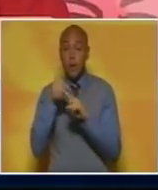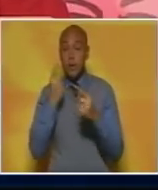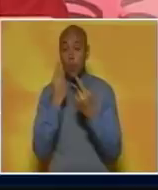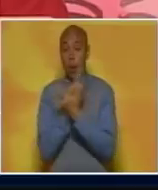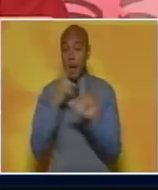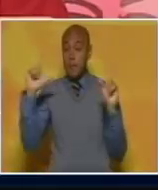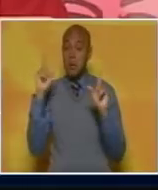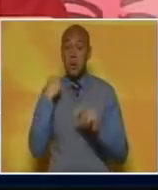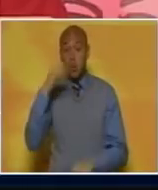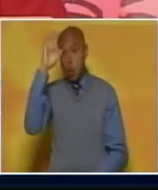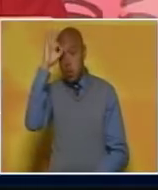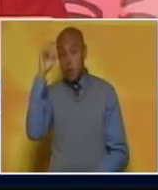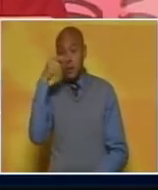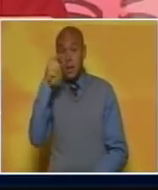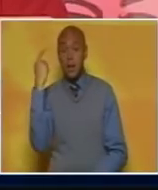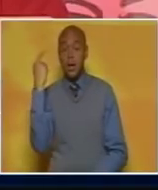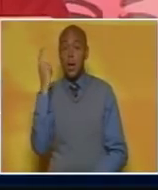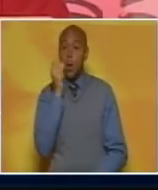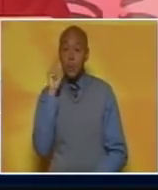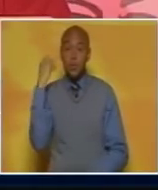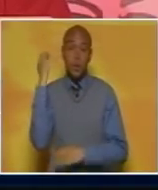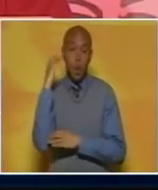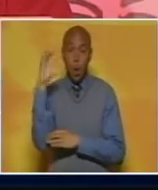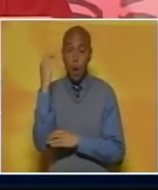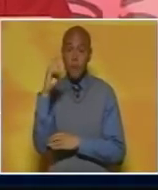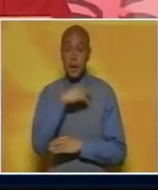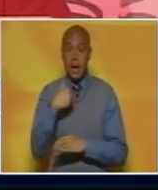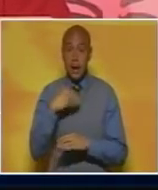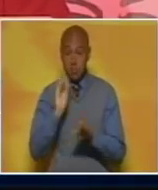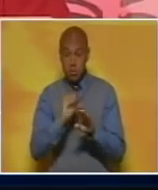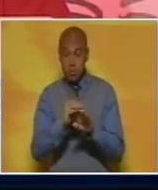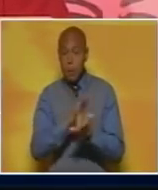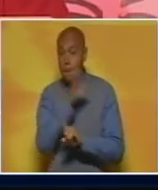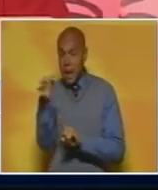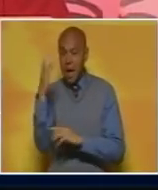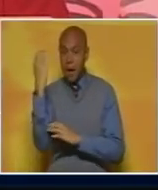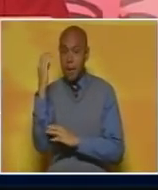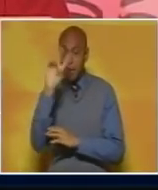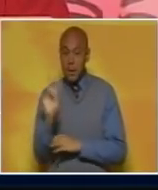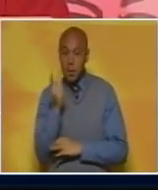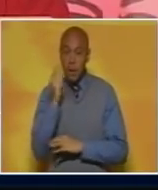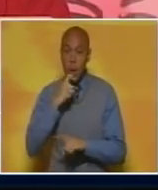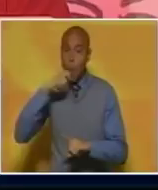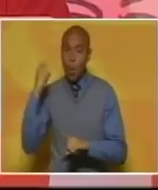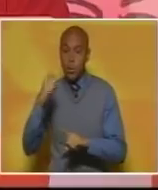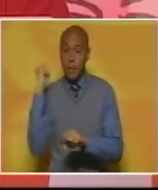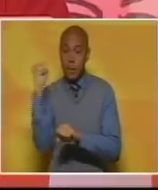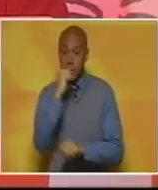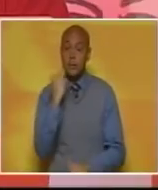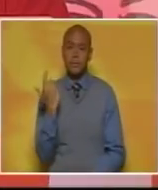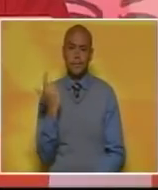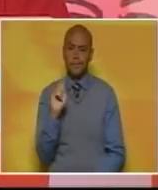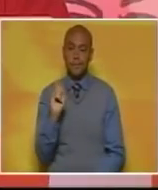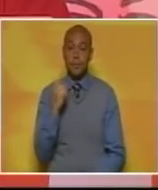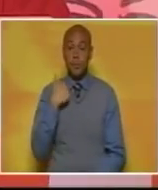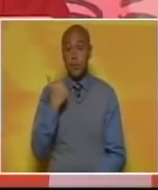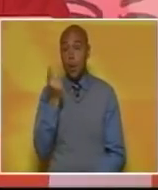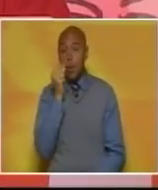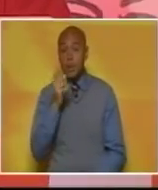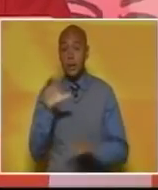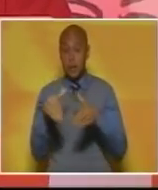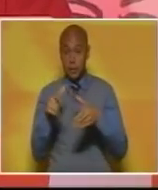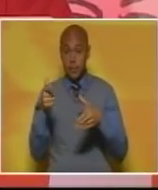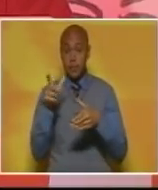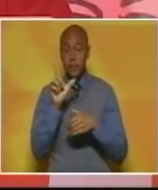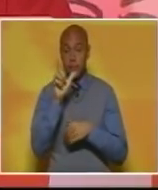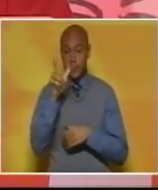no sé cómo van a hacer en Colombia para convencer al pueblo que ataque a Venezuela. De verdad, yo no sé cómo lo van a hacer. Así pues, el vicepresidente del